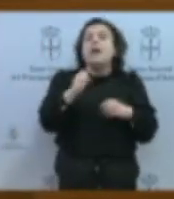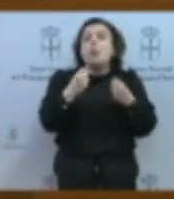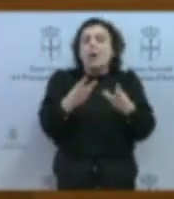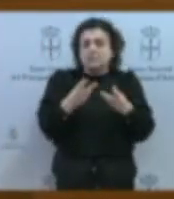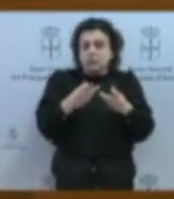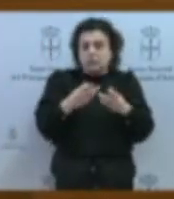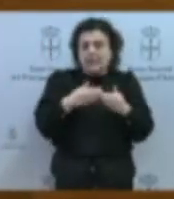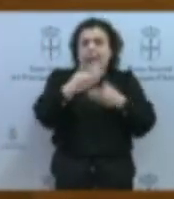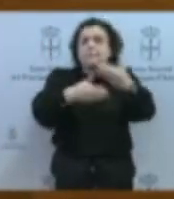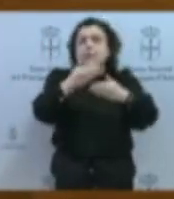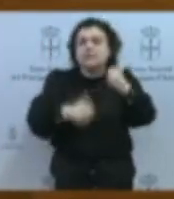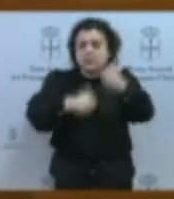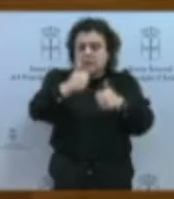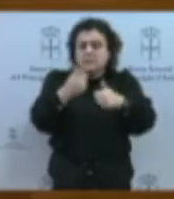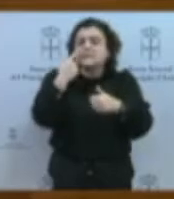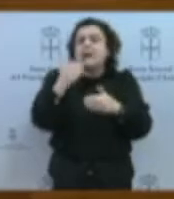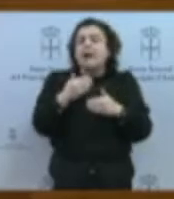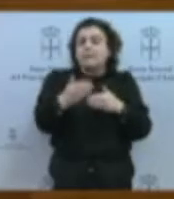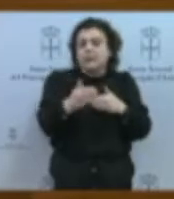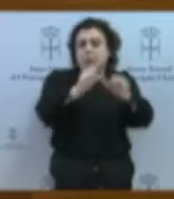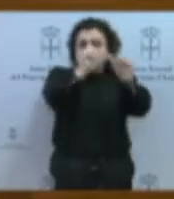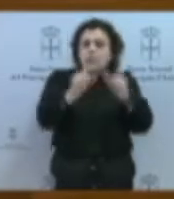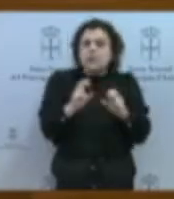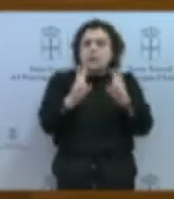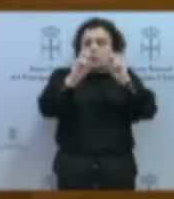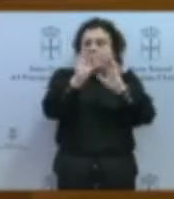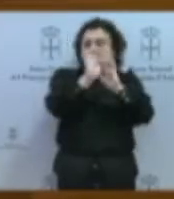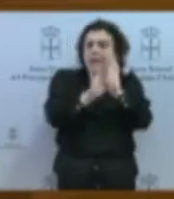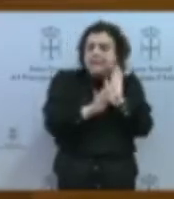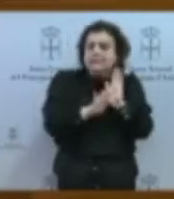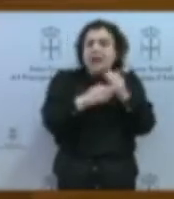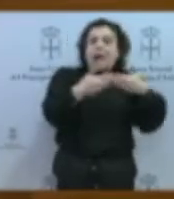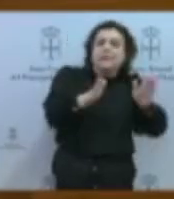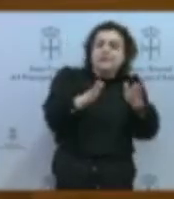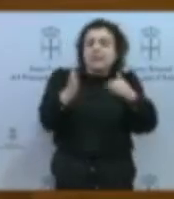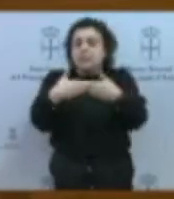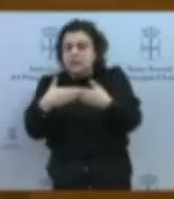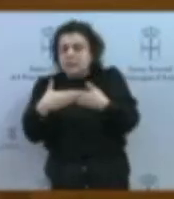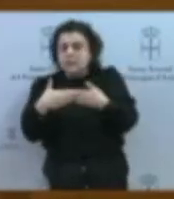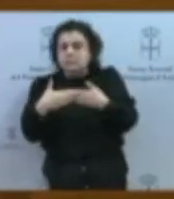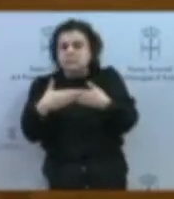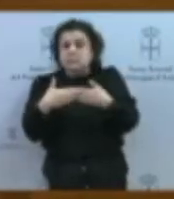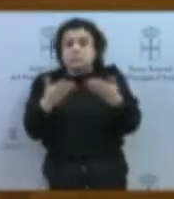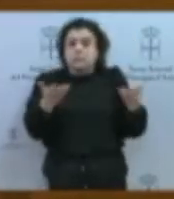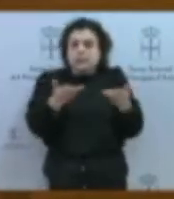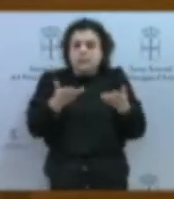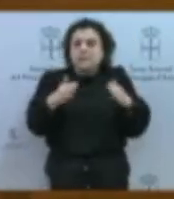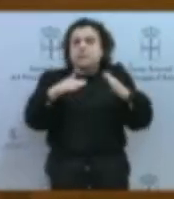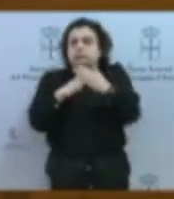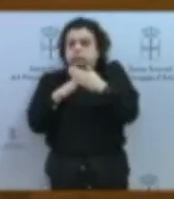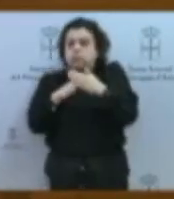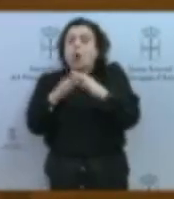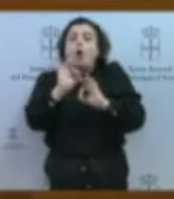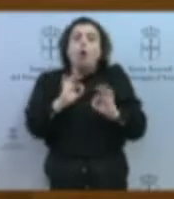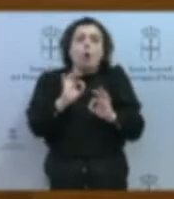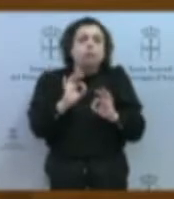de listas que pueden ser abiertas o cerradas, dinámicas o estáticas, y una combinación de